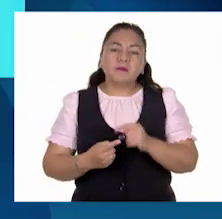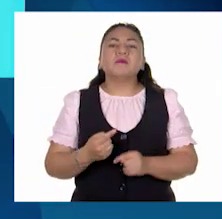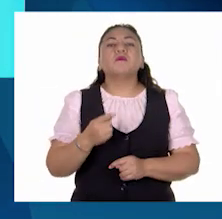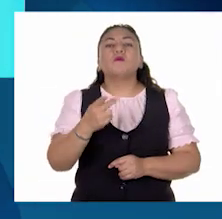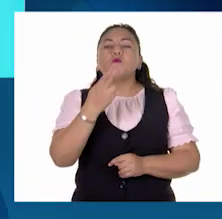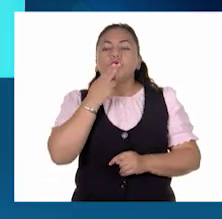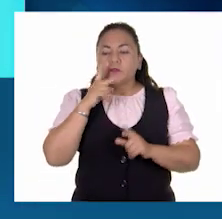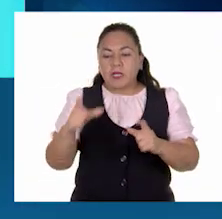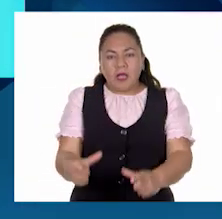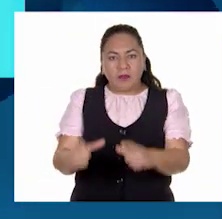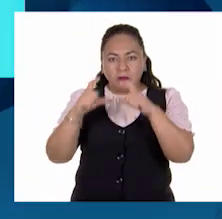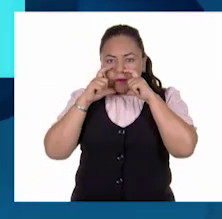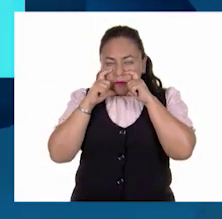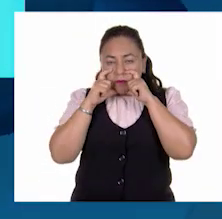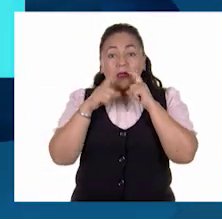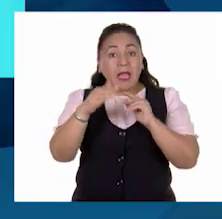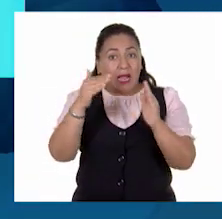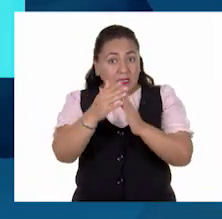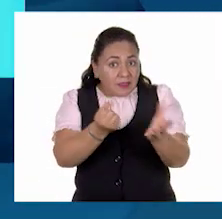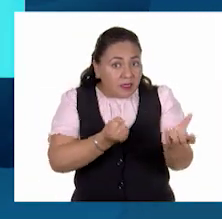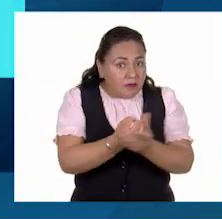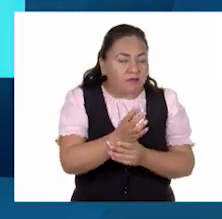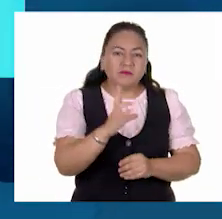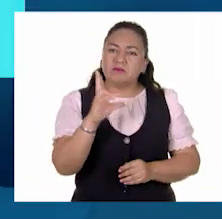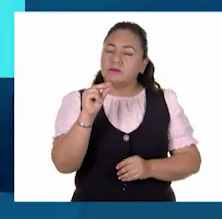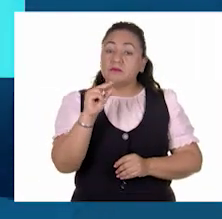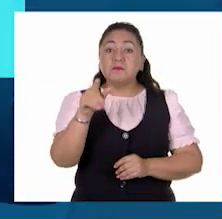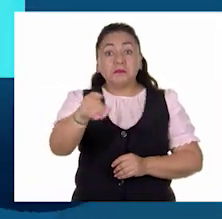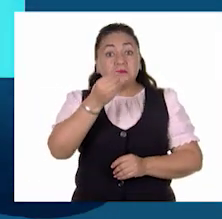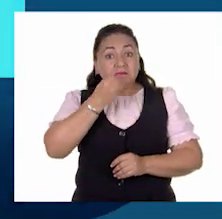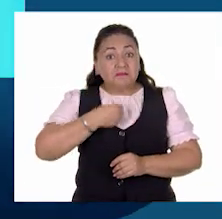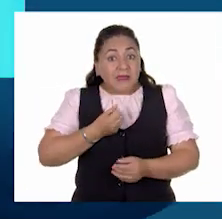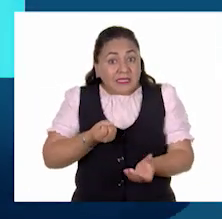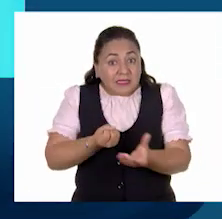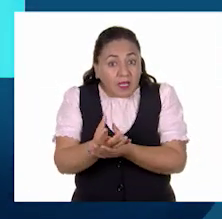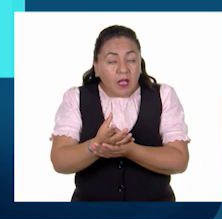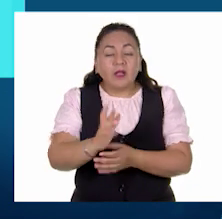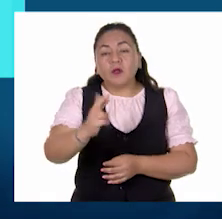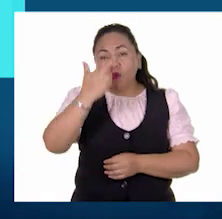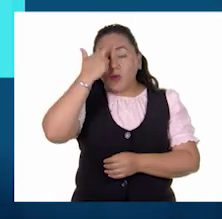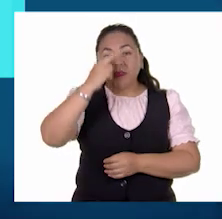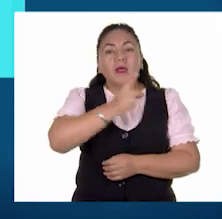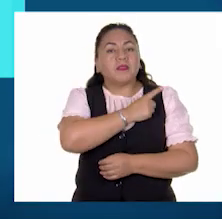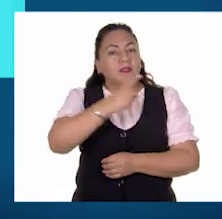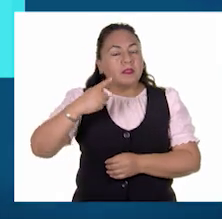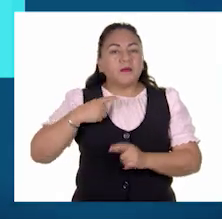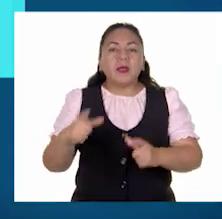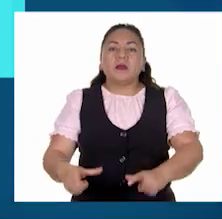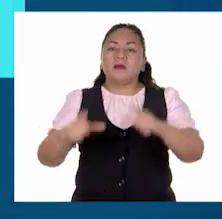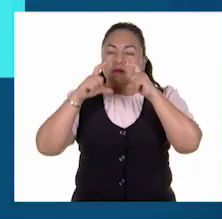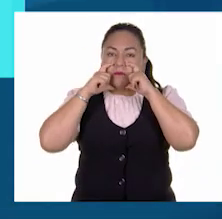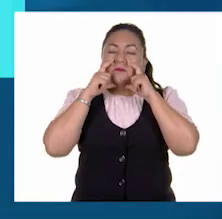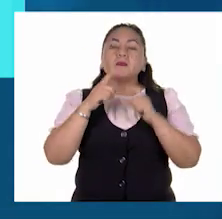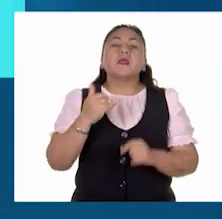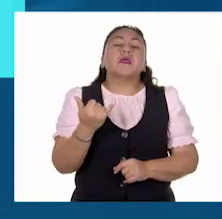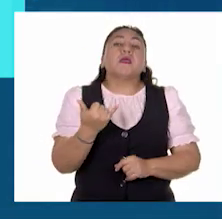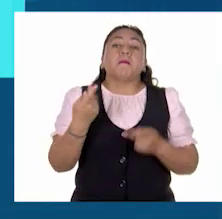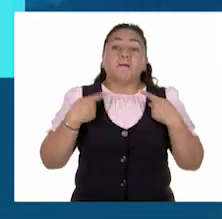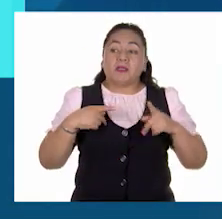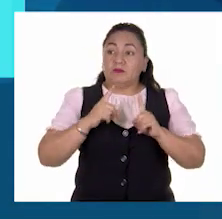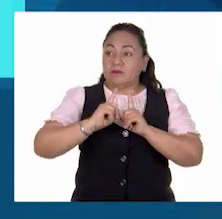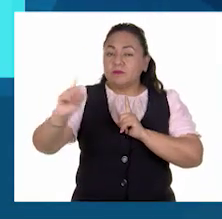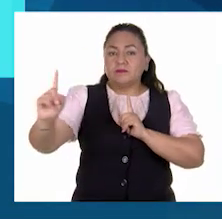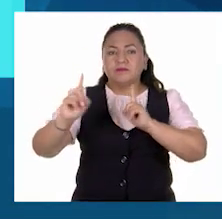Utiliza cubrebocas, no salgas de casa. Si tienes que hacerlo, recuerda que es obligatorio utilizarlo. Mantén una distancia mínima de